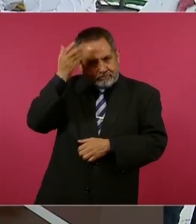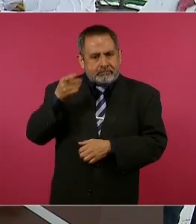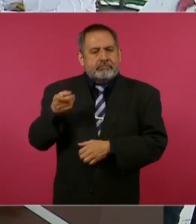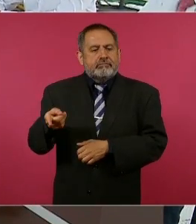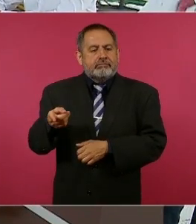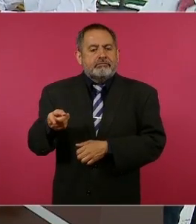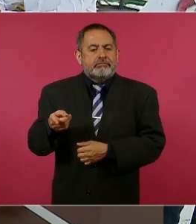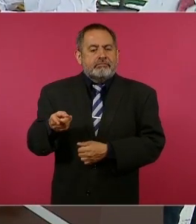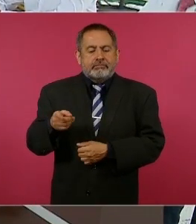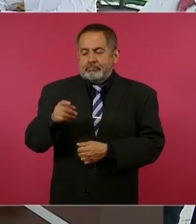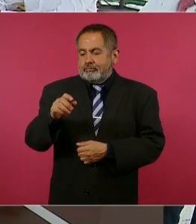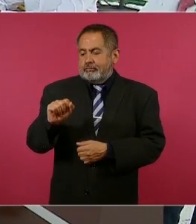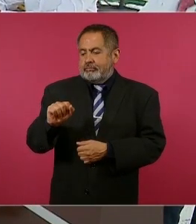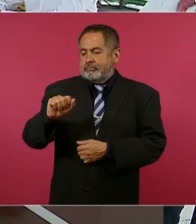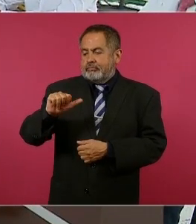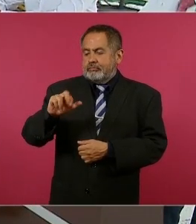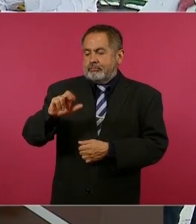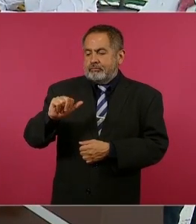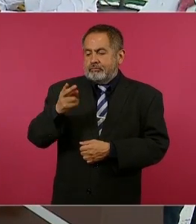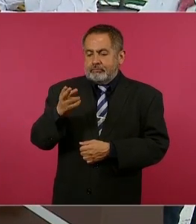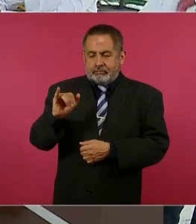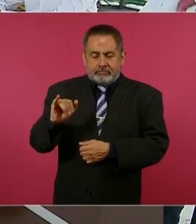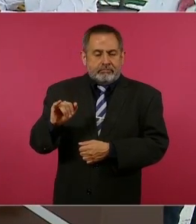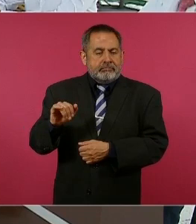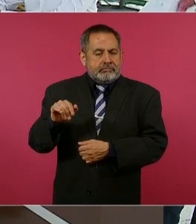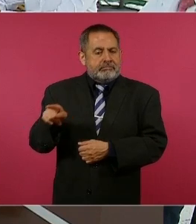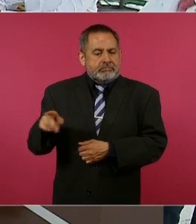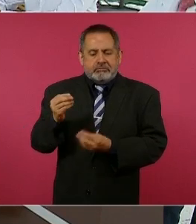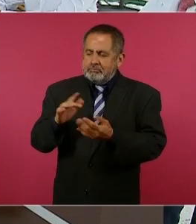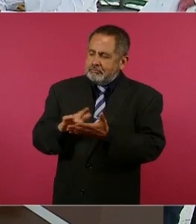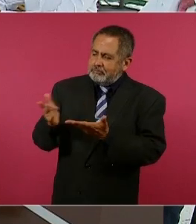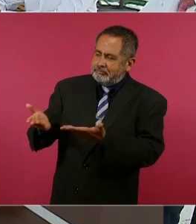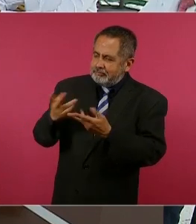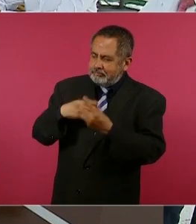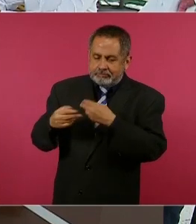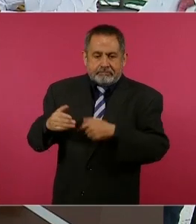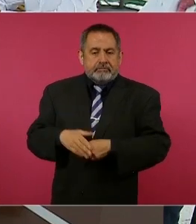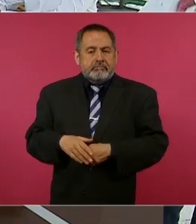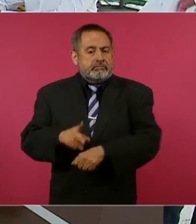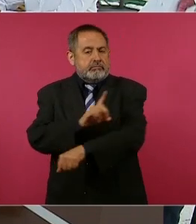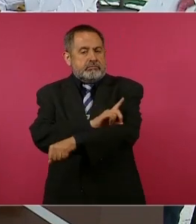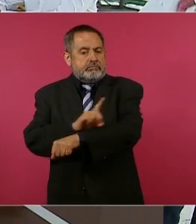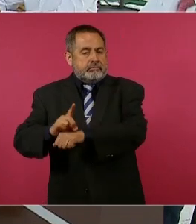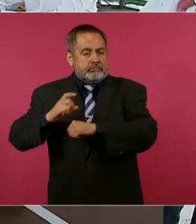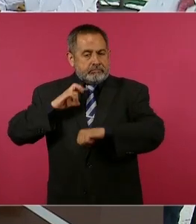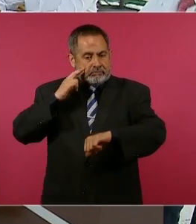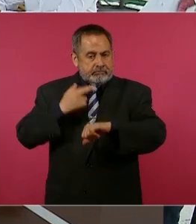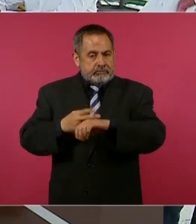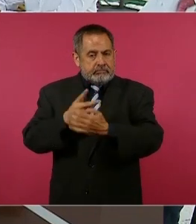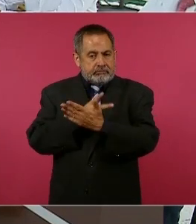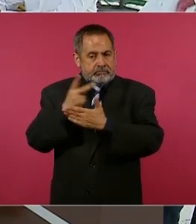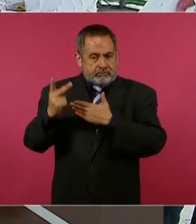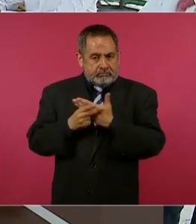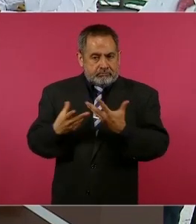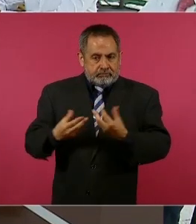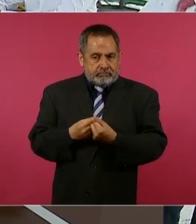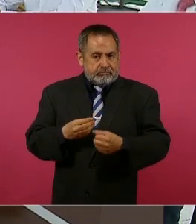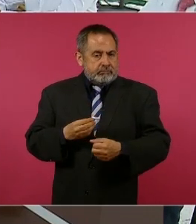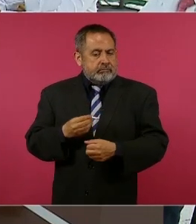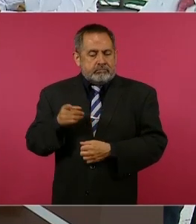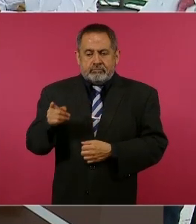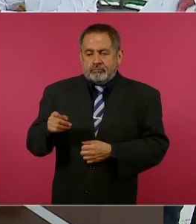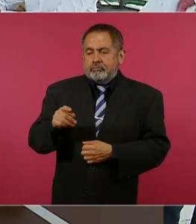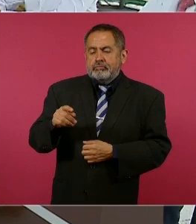Es Nuestra, Saraí Tudela Rebollar, muchas gracias, al delegado del Programa Estatal para el Bienestar,